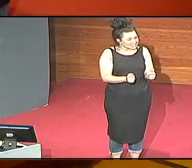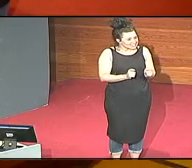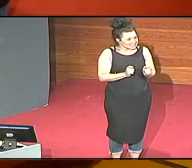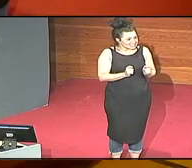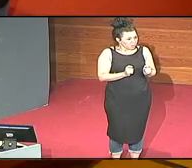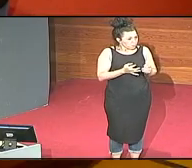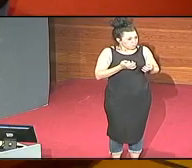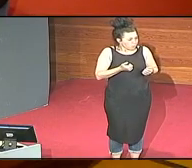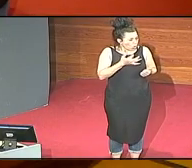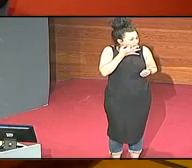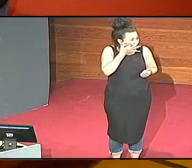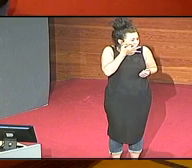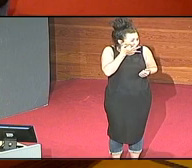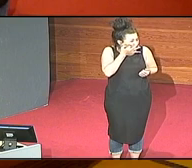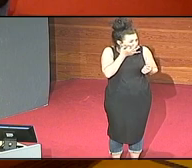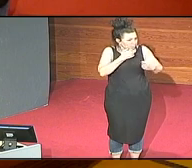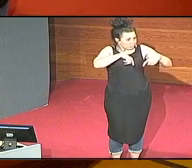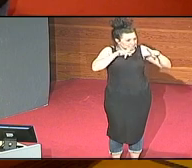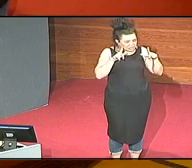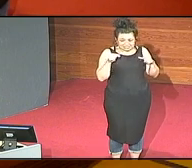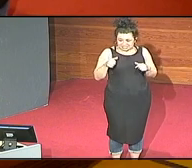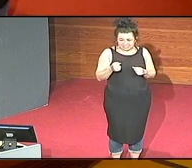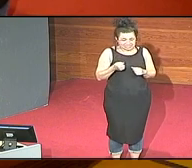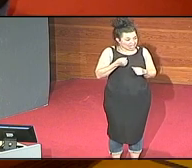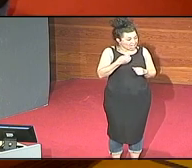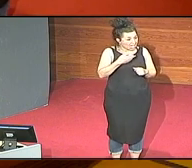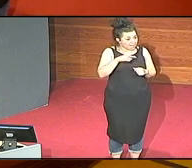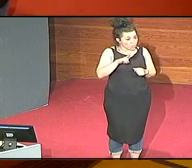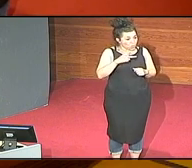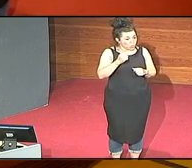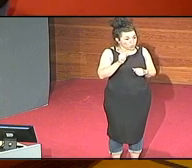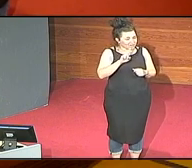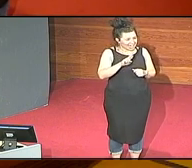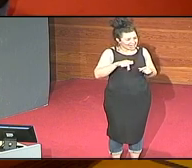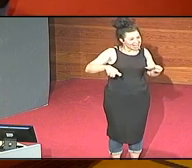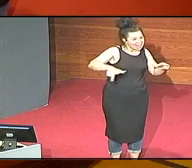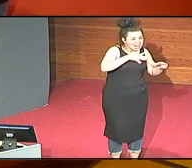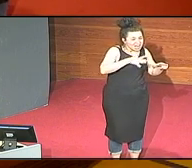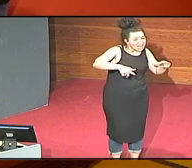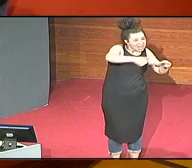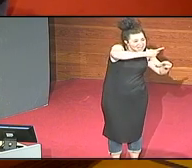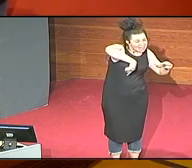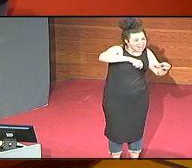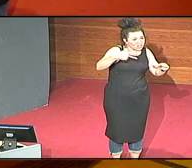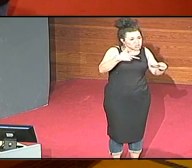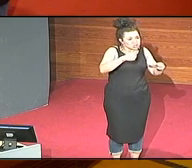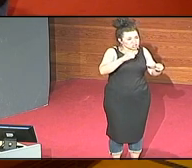esta niña estáis a buscar yo la conocí en el lago chad lago chad es una zona